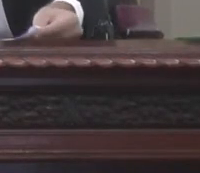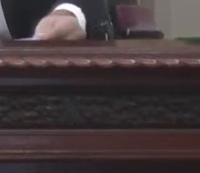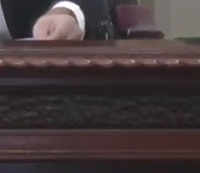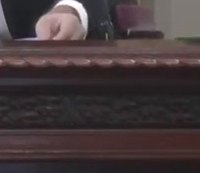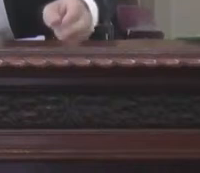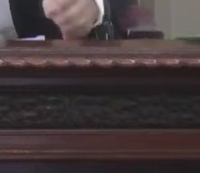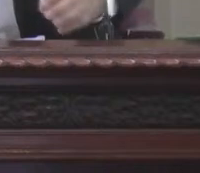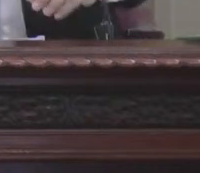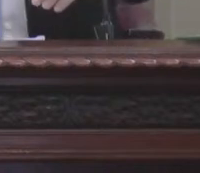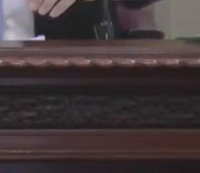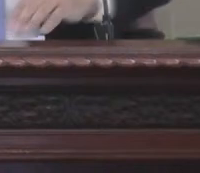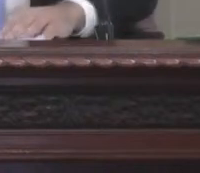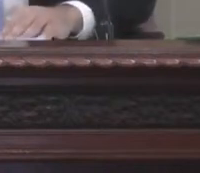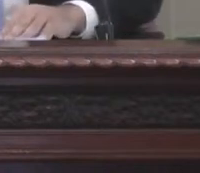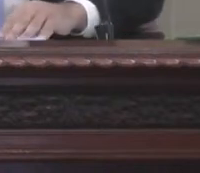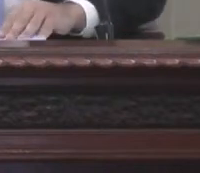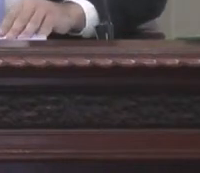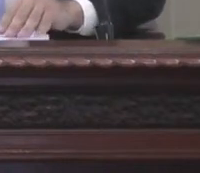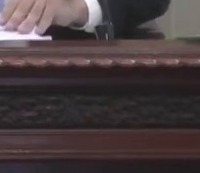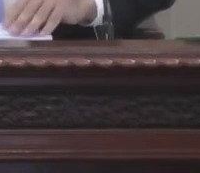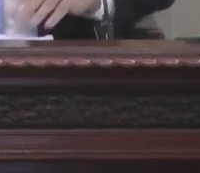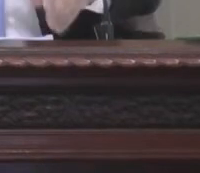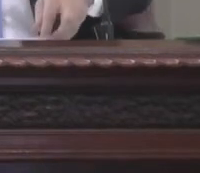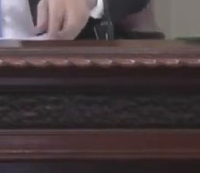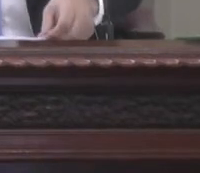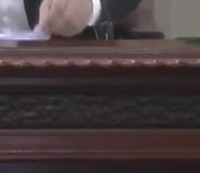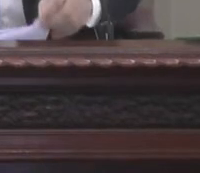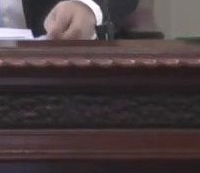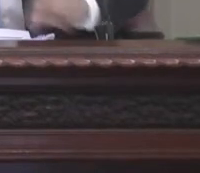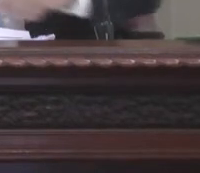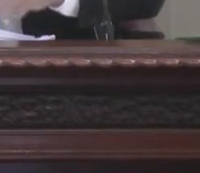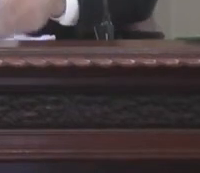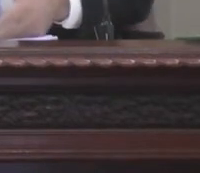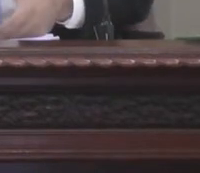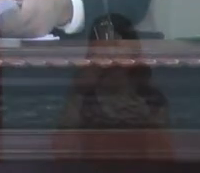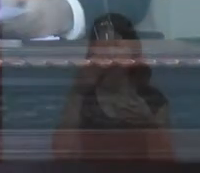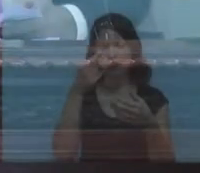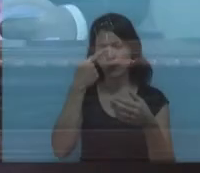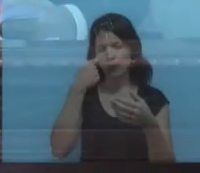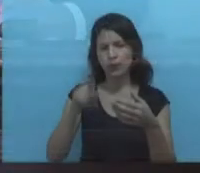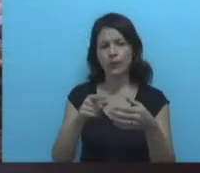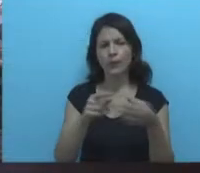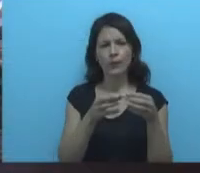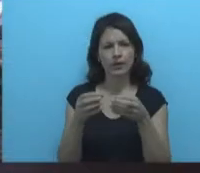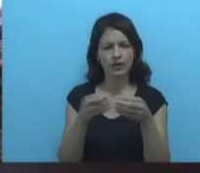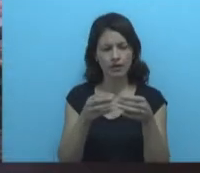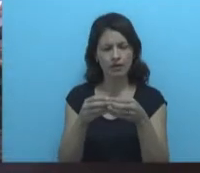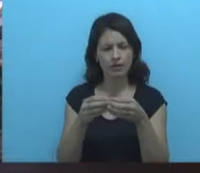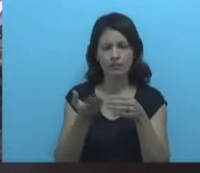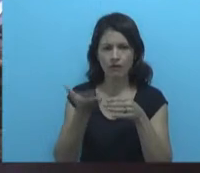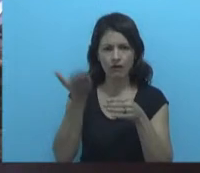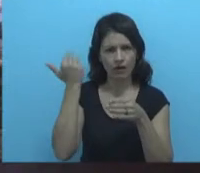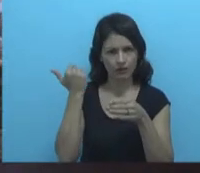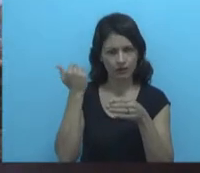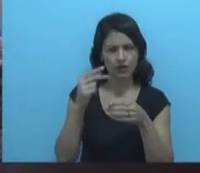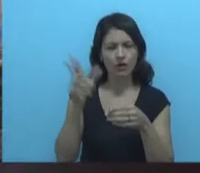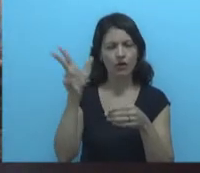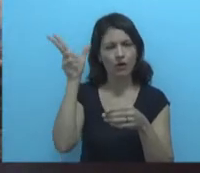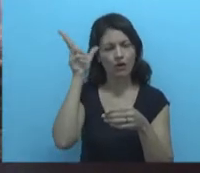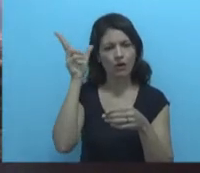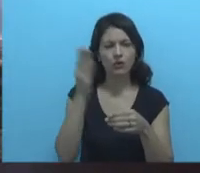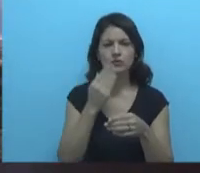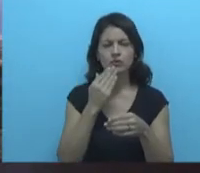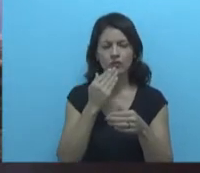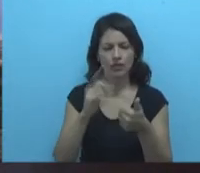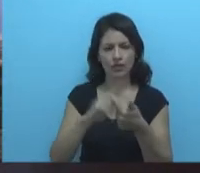Bien, se encuentra a consideración de la Cámara las versiones taquigráficas correspondientes a las sesiones de fecha 8 de abril y